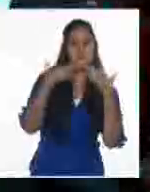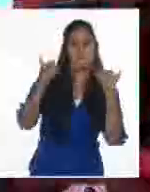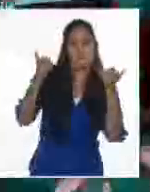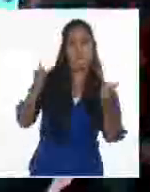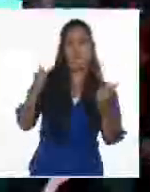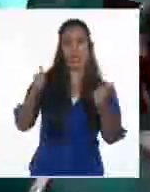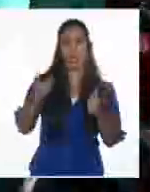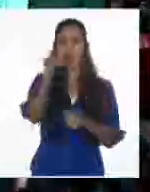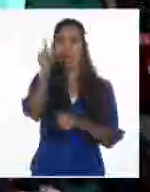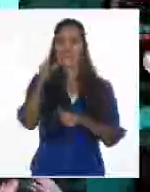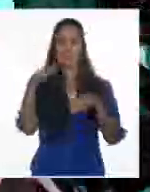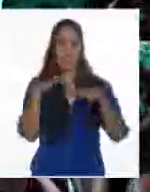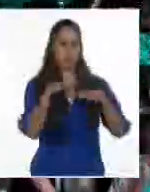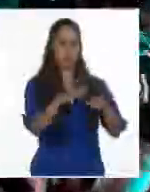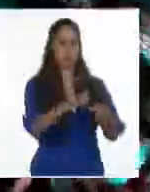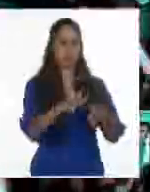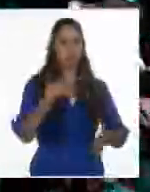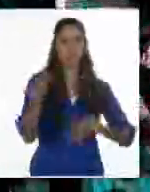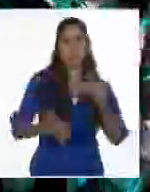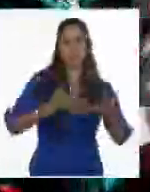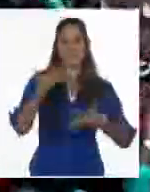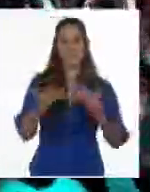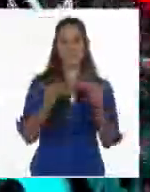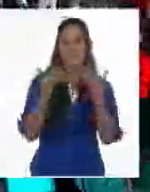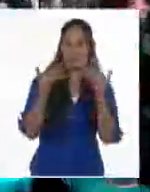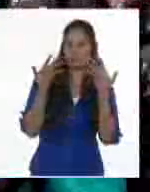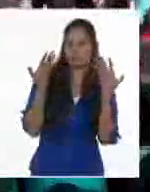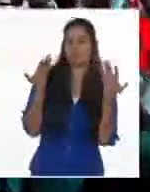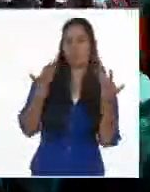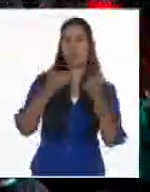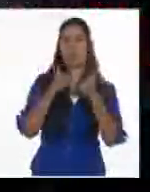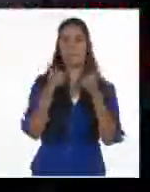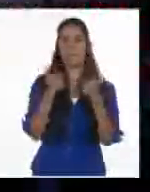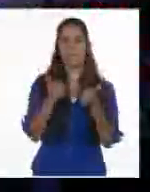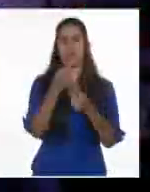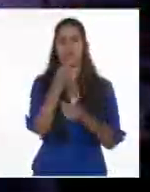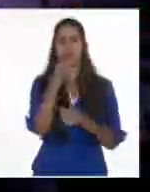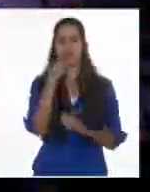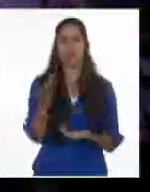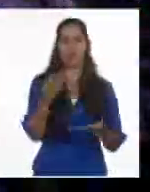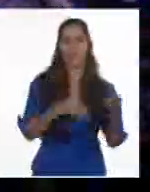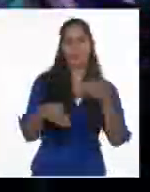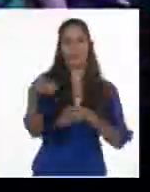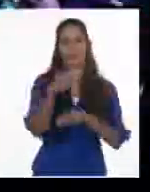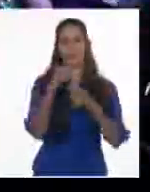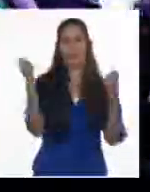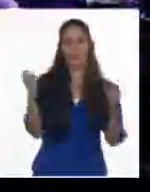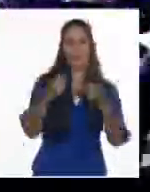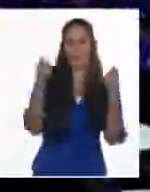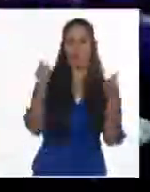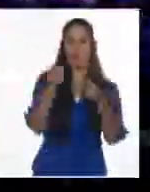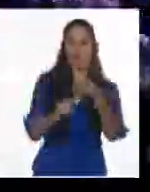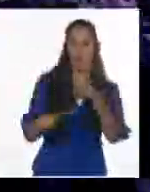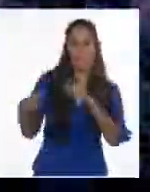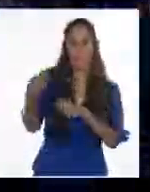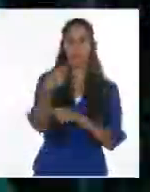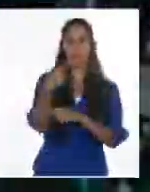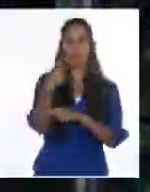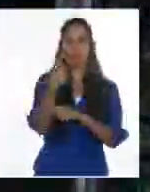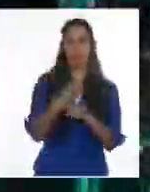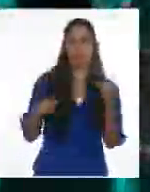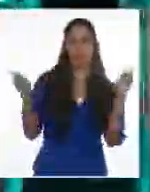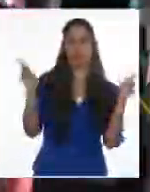disfruta muchísimo poder participar en un festival donde lo principal sea la música cubana, donde